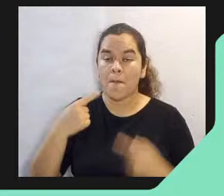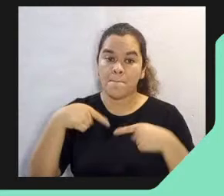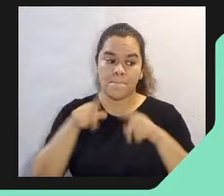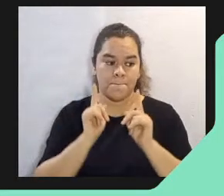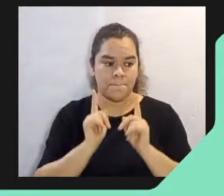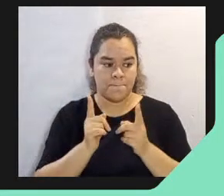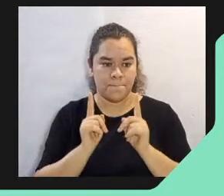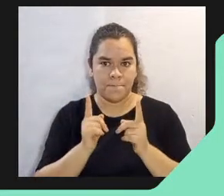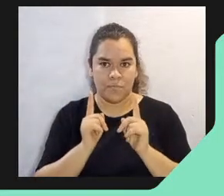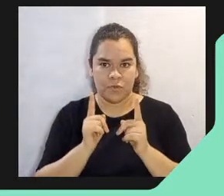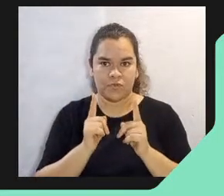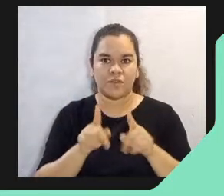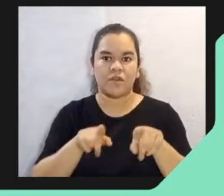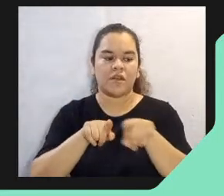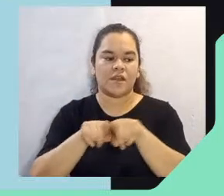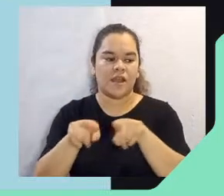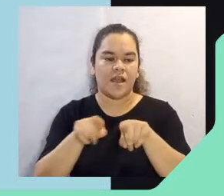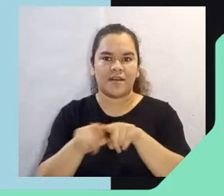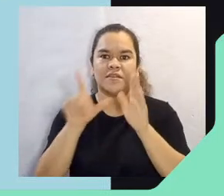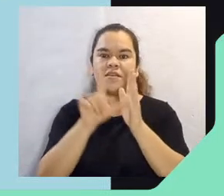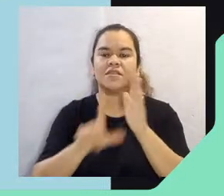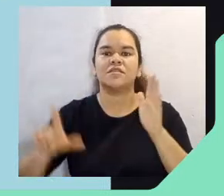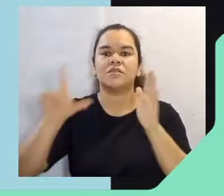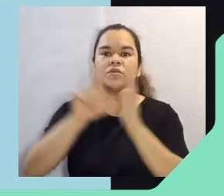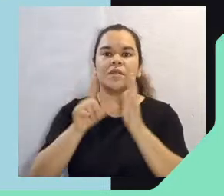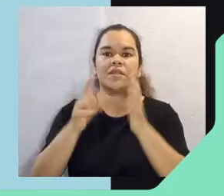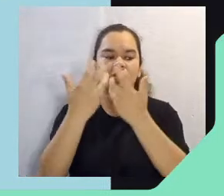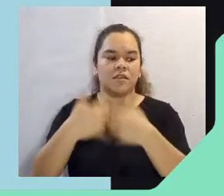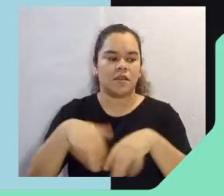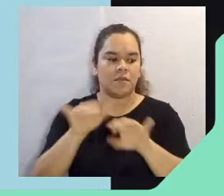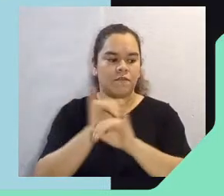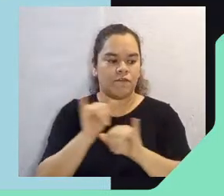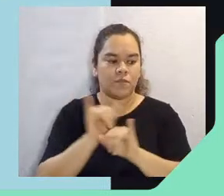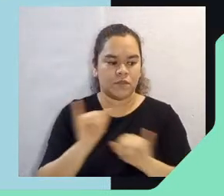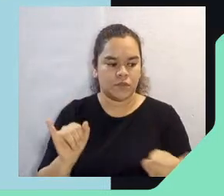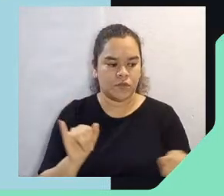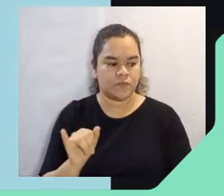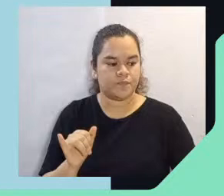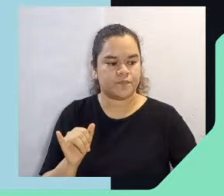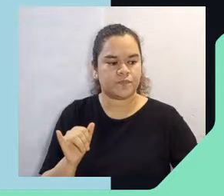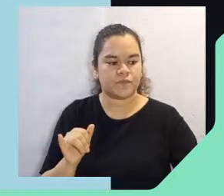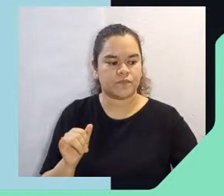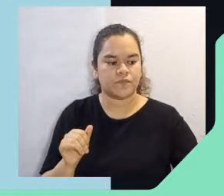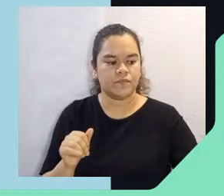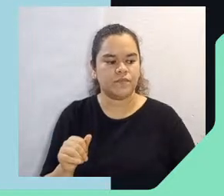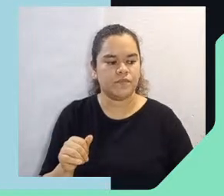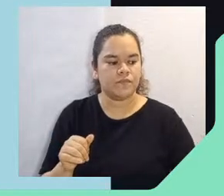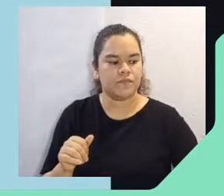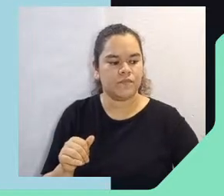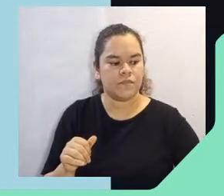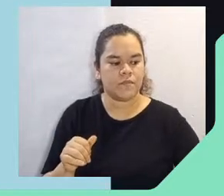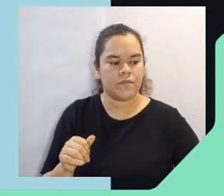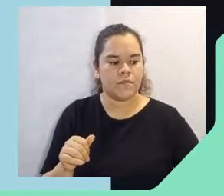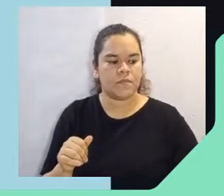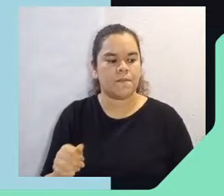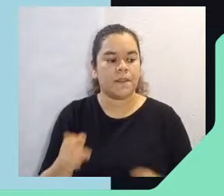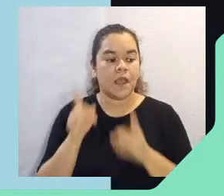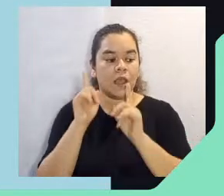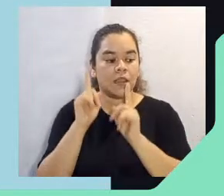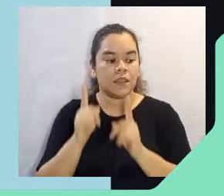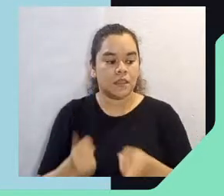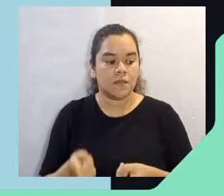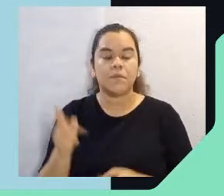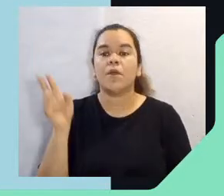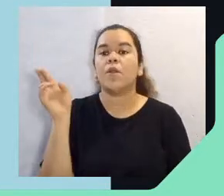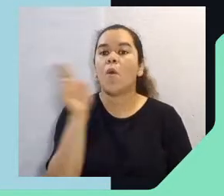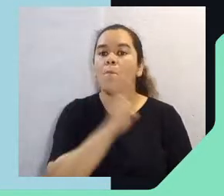de la carrera de licenciatura en Sistemas de Información, y además lo va a acompañar Lucía del